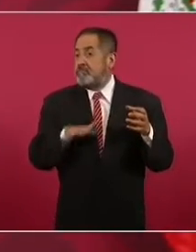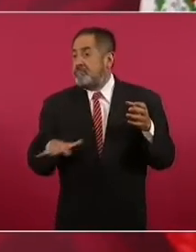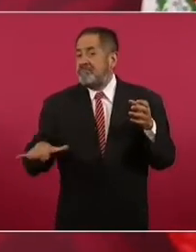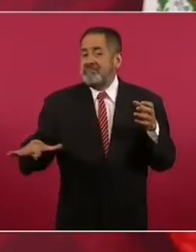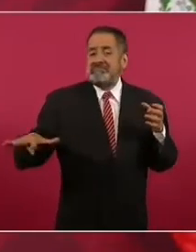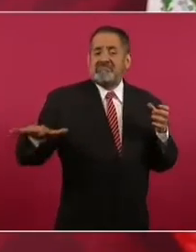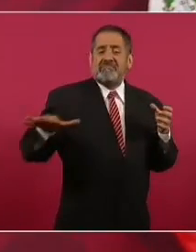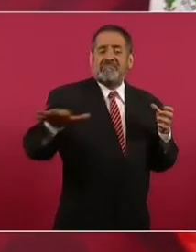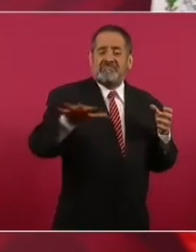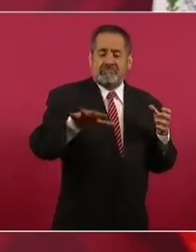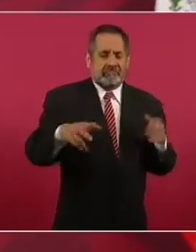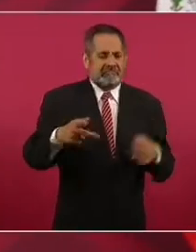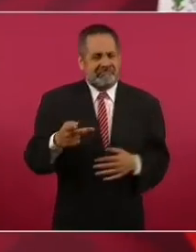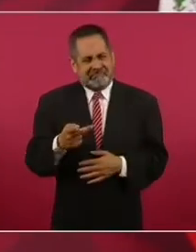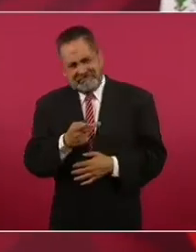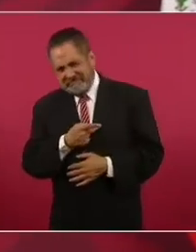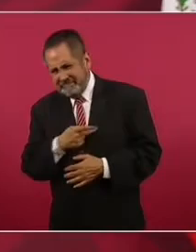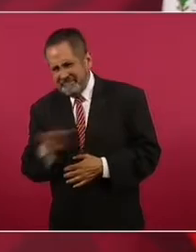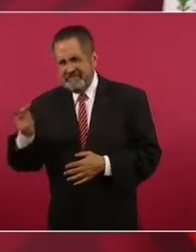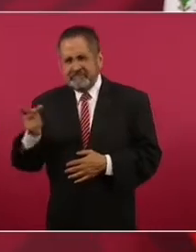mientras se empobreció